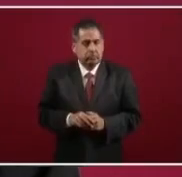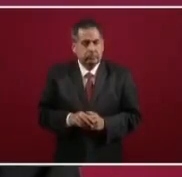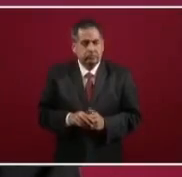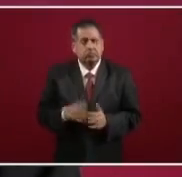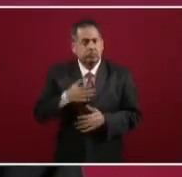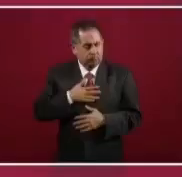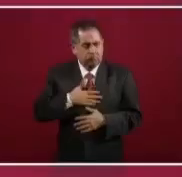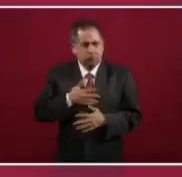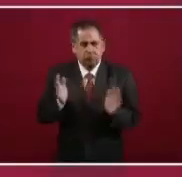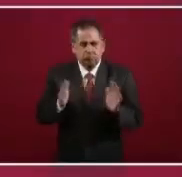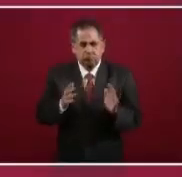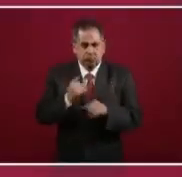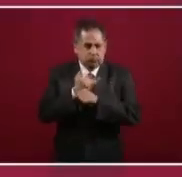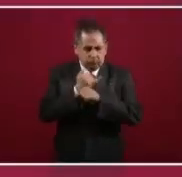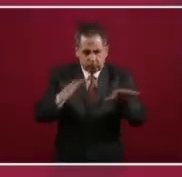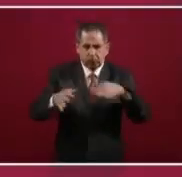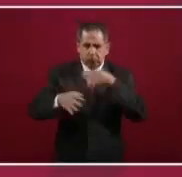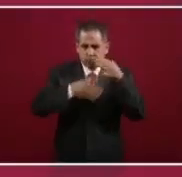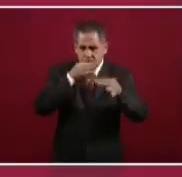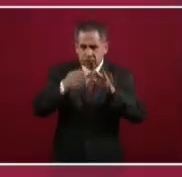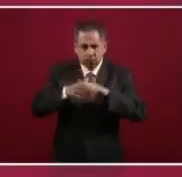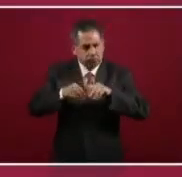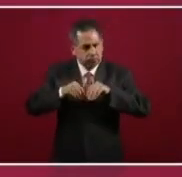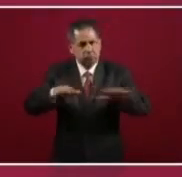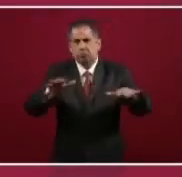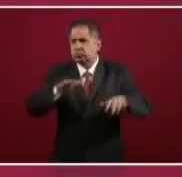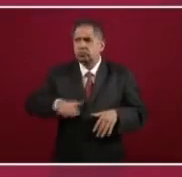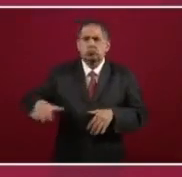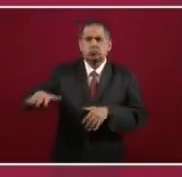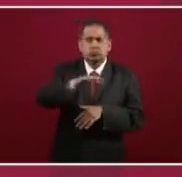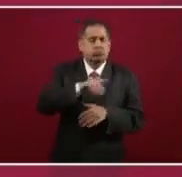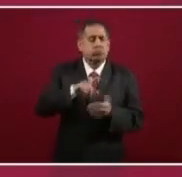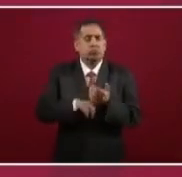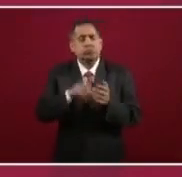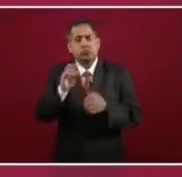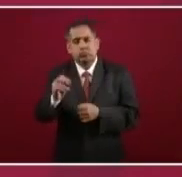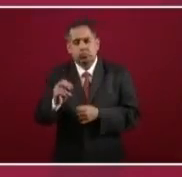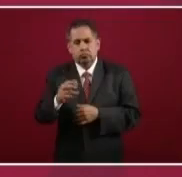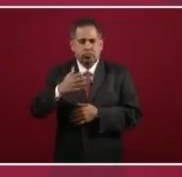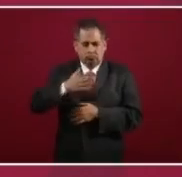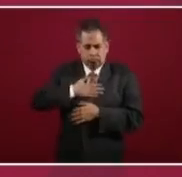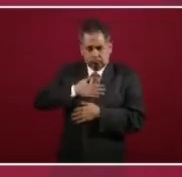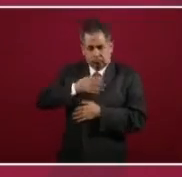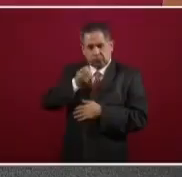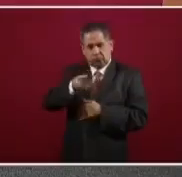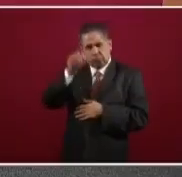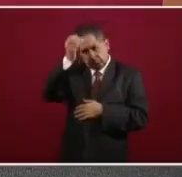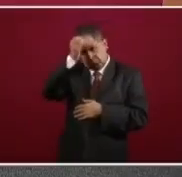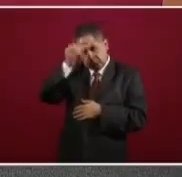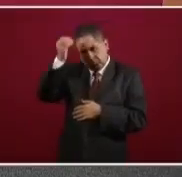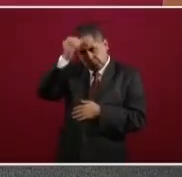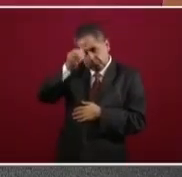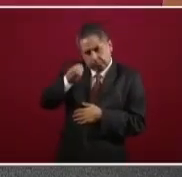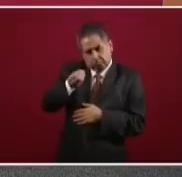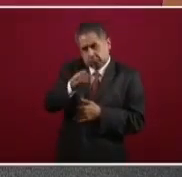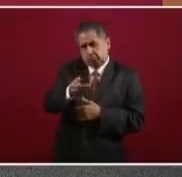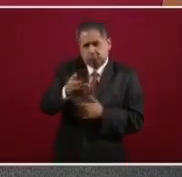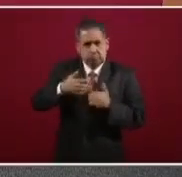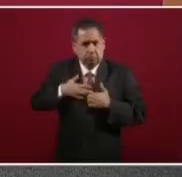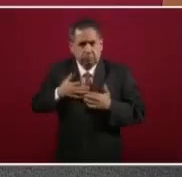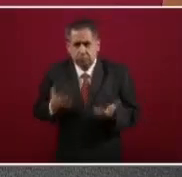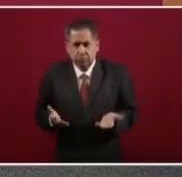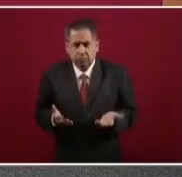tengo que informarle también en alusión a dar mi opinión sí